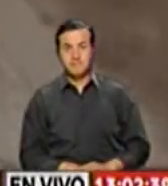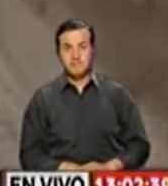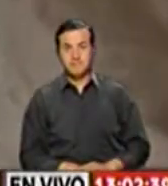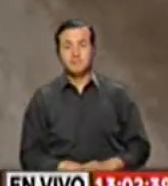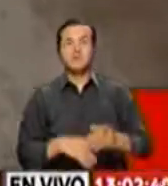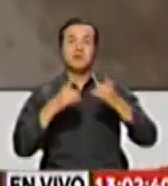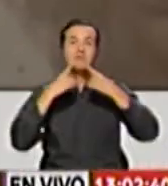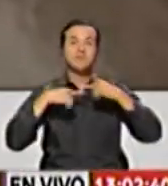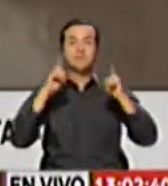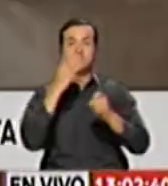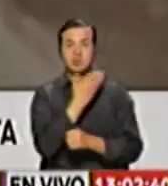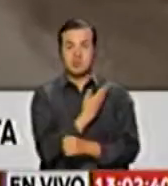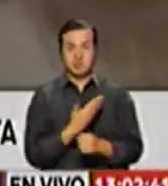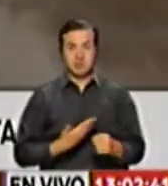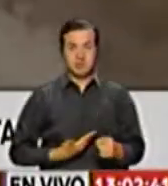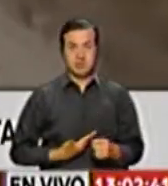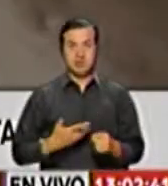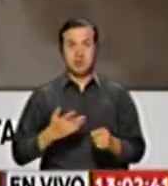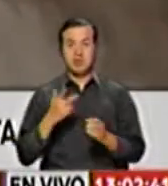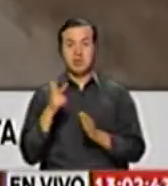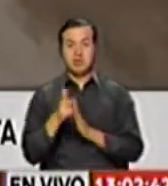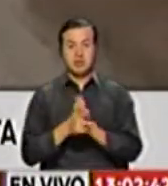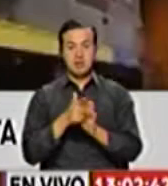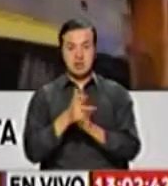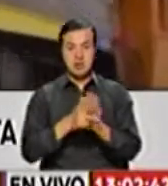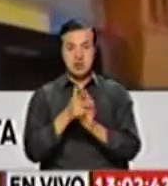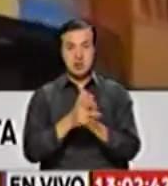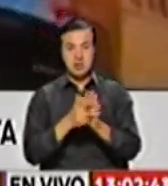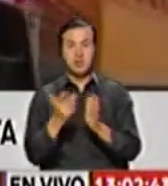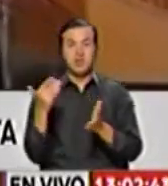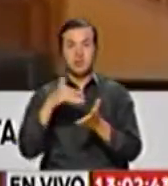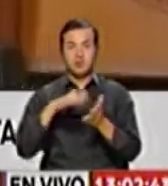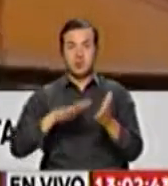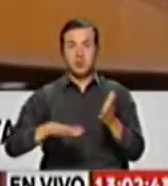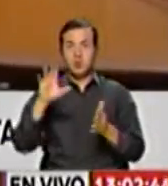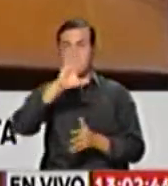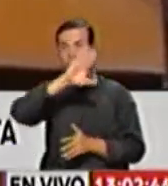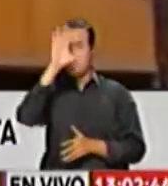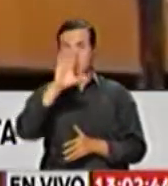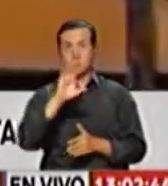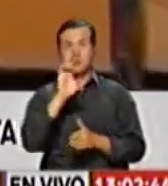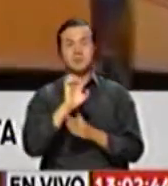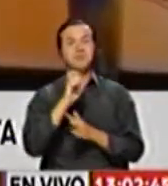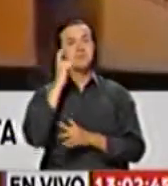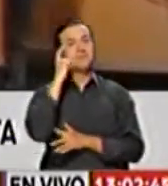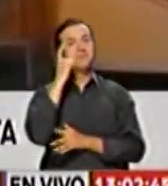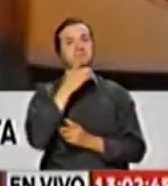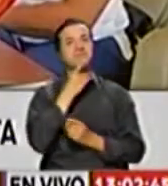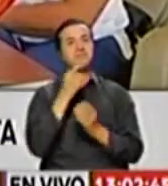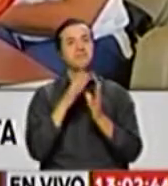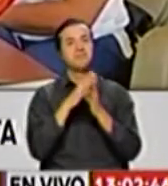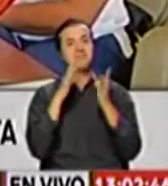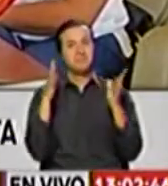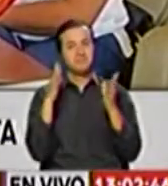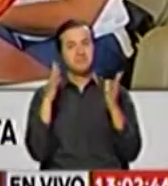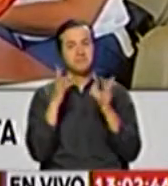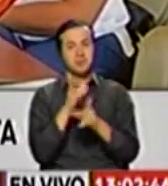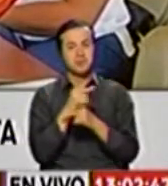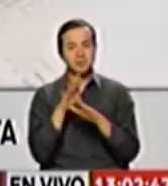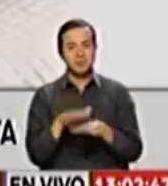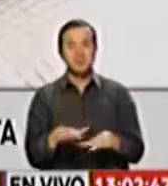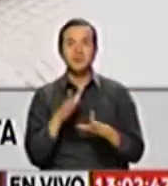El anuncio presidencial de que la transportación férrea regresará a la costa ecuatoriana es bien recibida por el sector de la